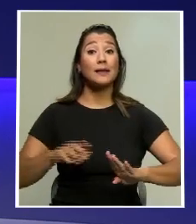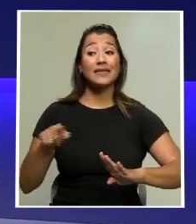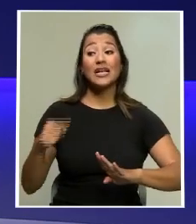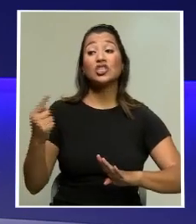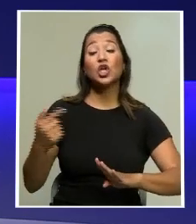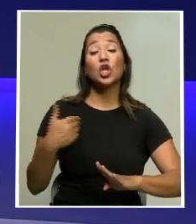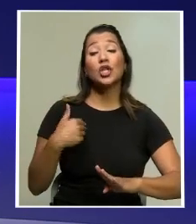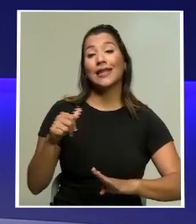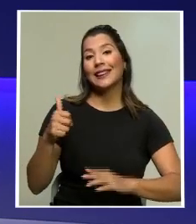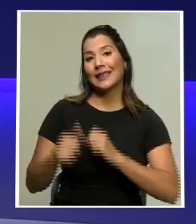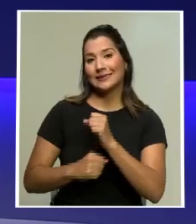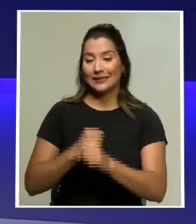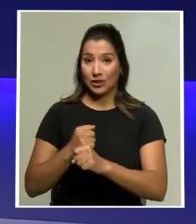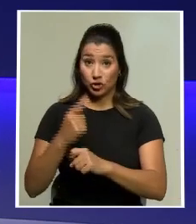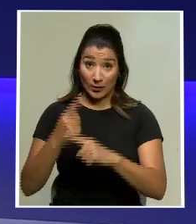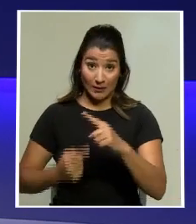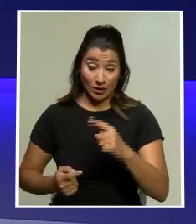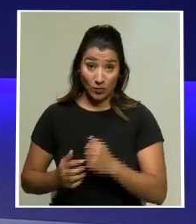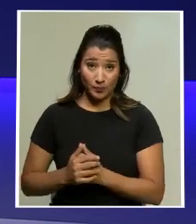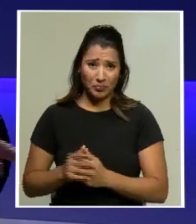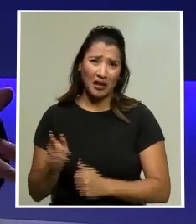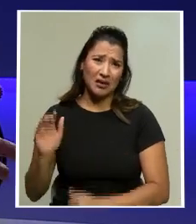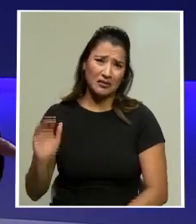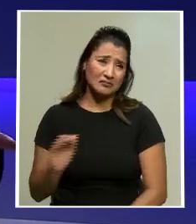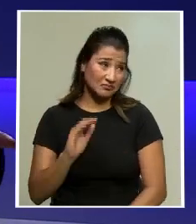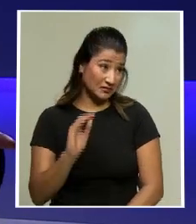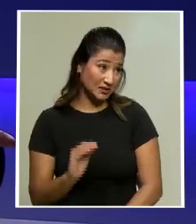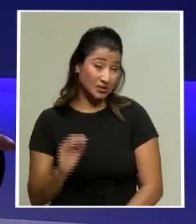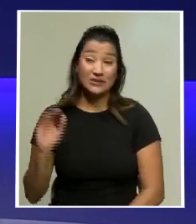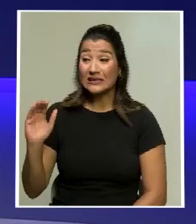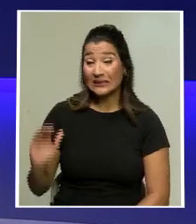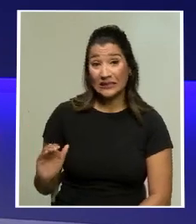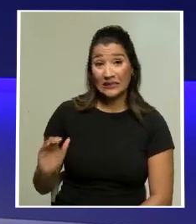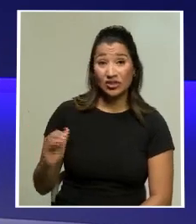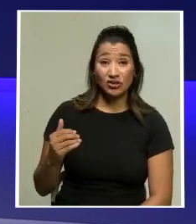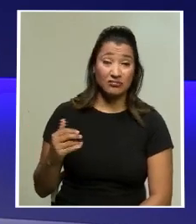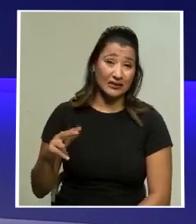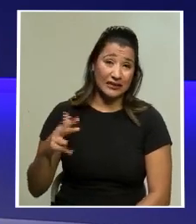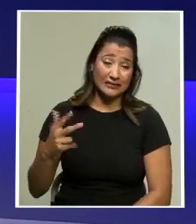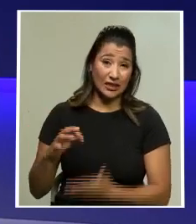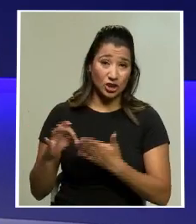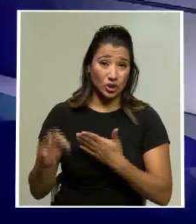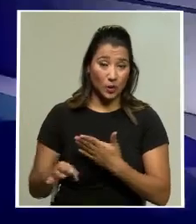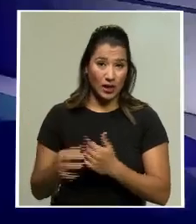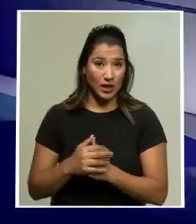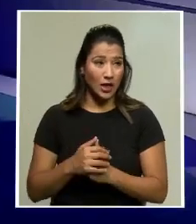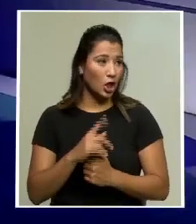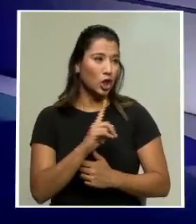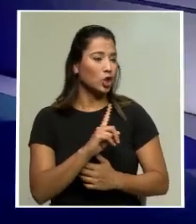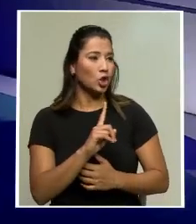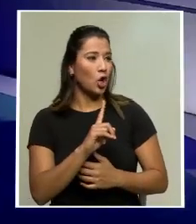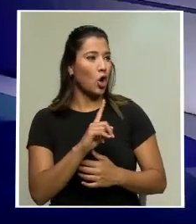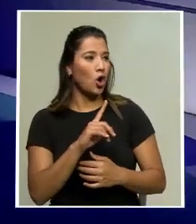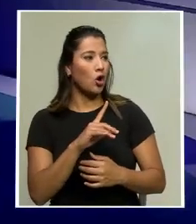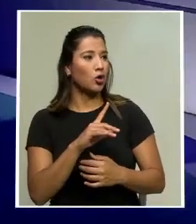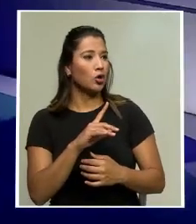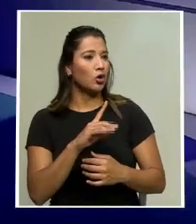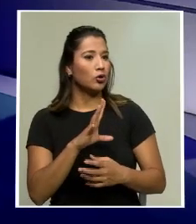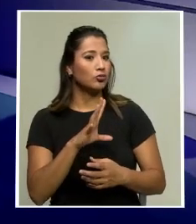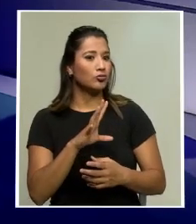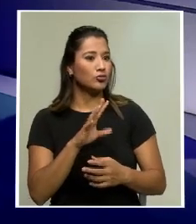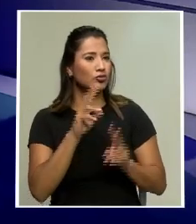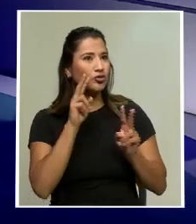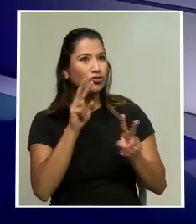medio. Era un niño. Era un niño, tercer grado. No vivió la guerra. No vivió la